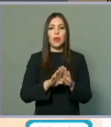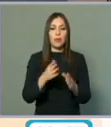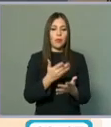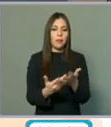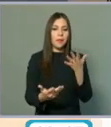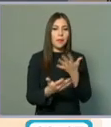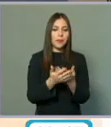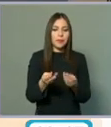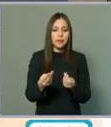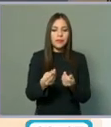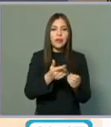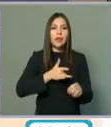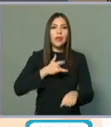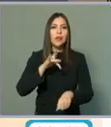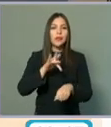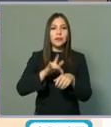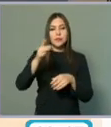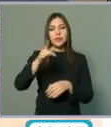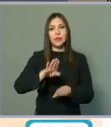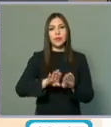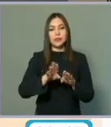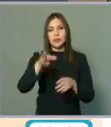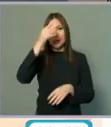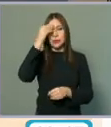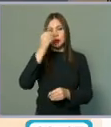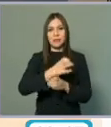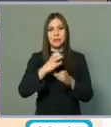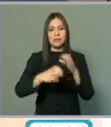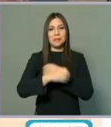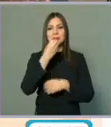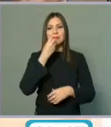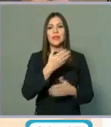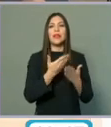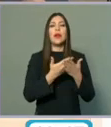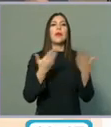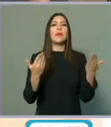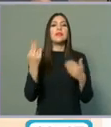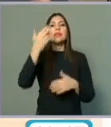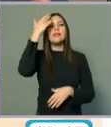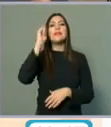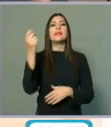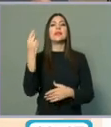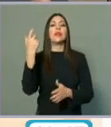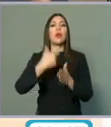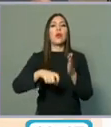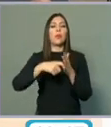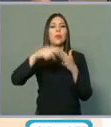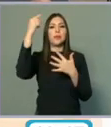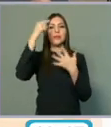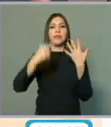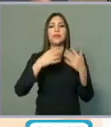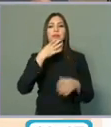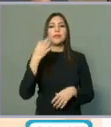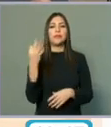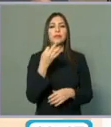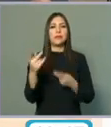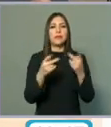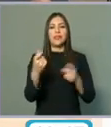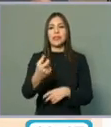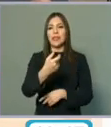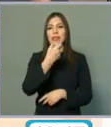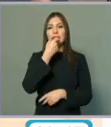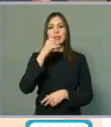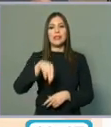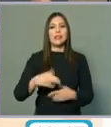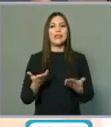conductual Motricidad. y de motricidad, Es correcto, ¿no? Pame. Está padrísimo. Oye, Chef, ¿qué te parece si entonces vamos a ver los ingredientes de esta deliciosa receta de